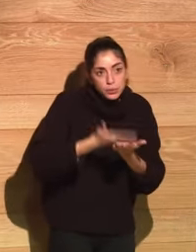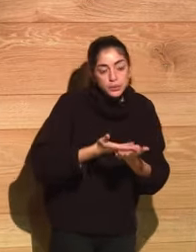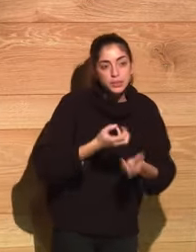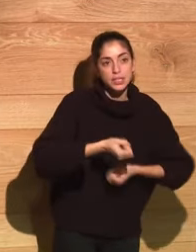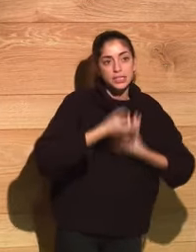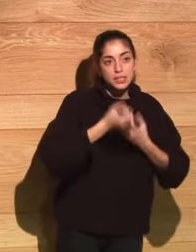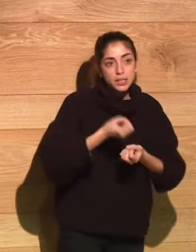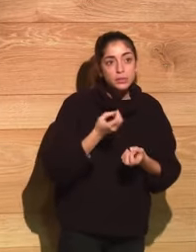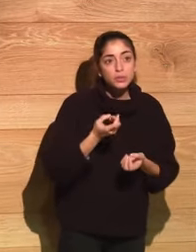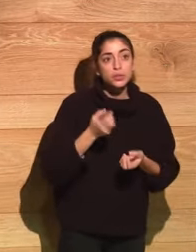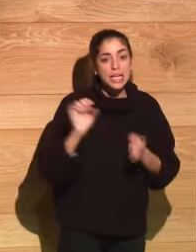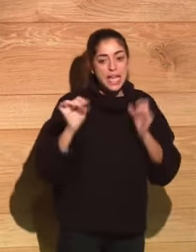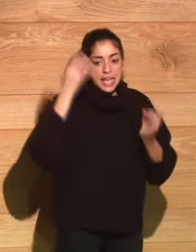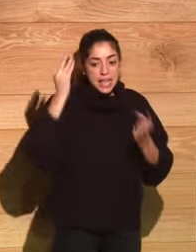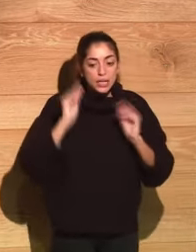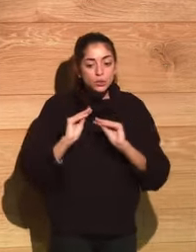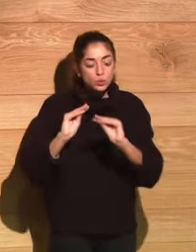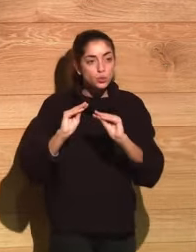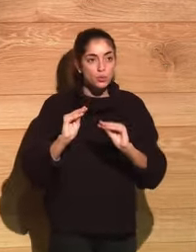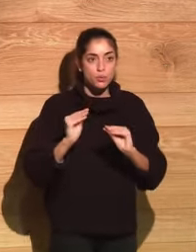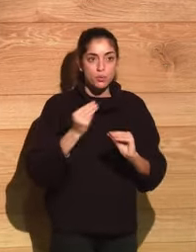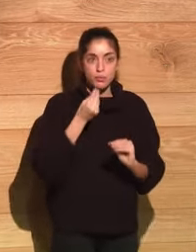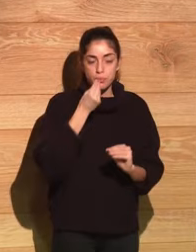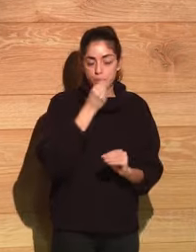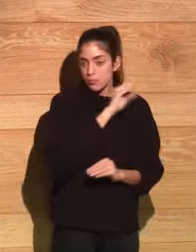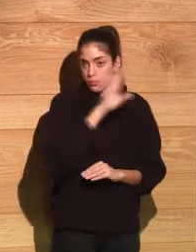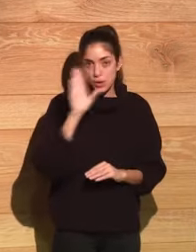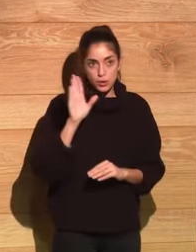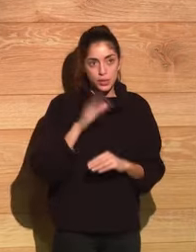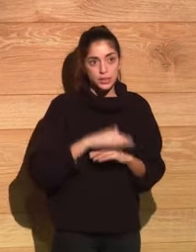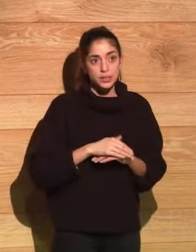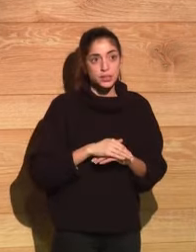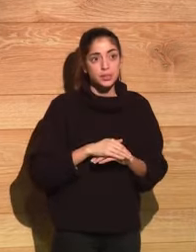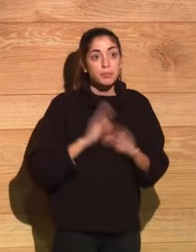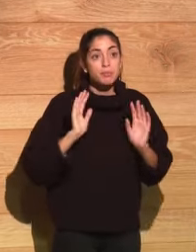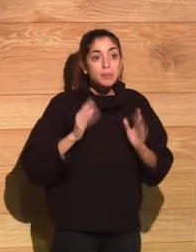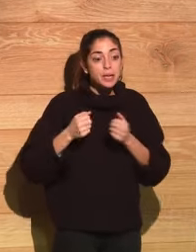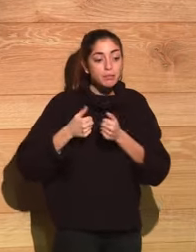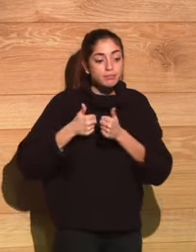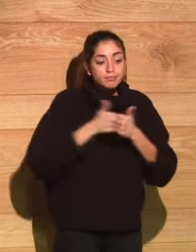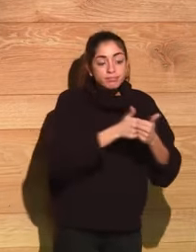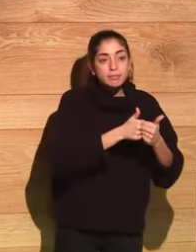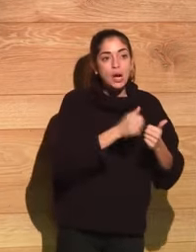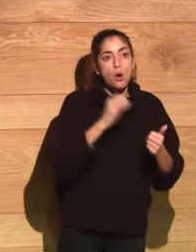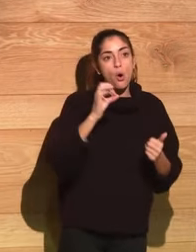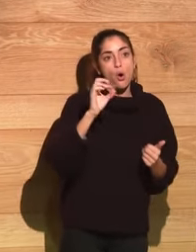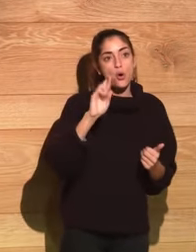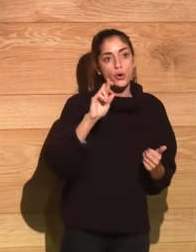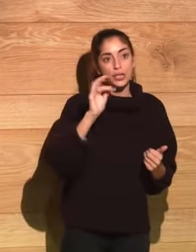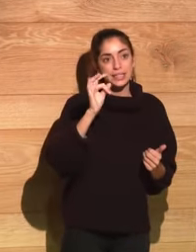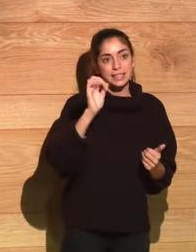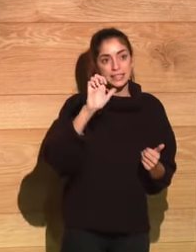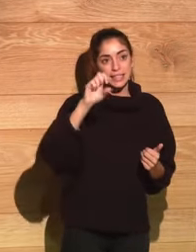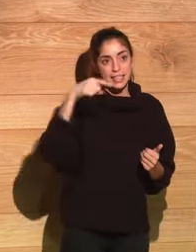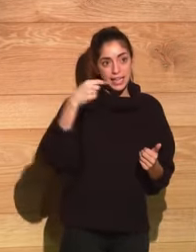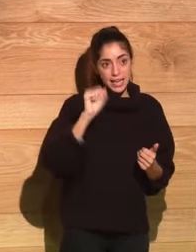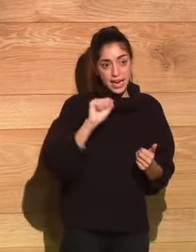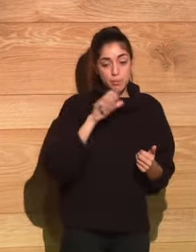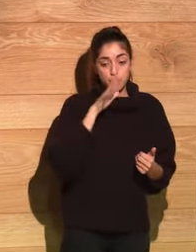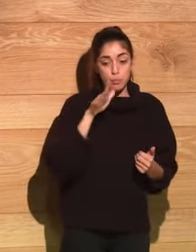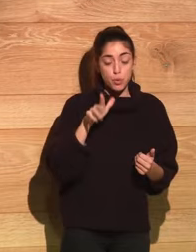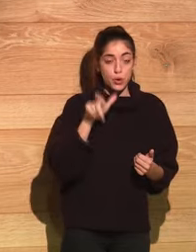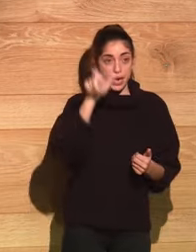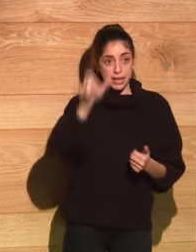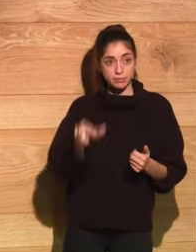ideas acerca de las cosas, tremendos. Y todos fueron muy influidos por Ortega, porque Ortega tenía algo que era muy importante. Fue uno de los que